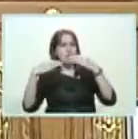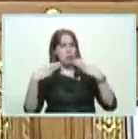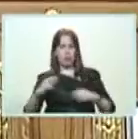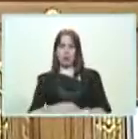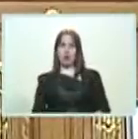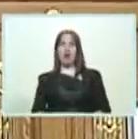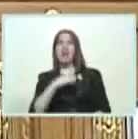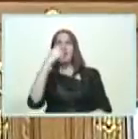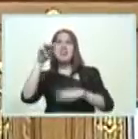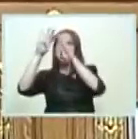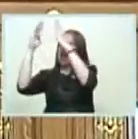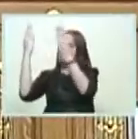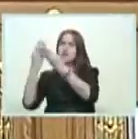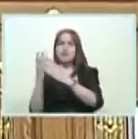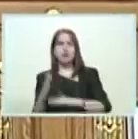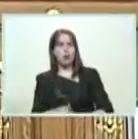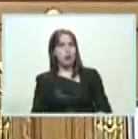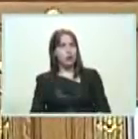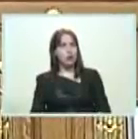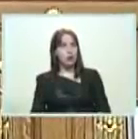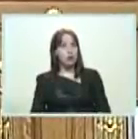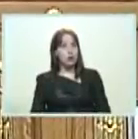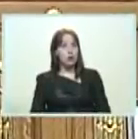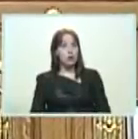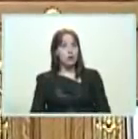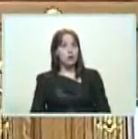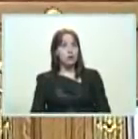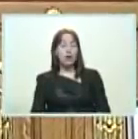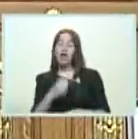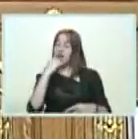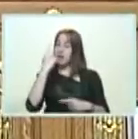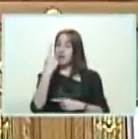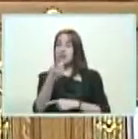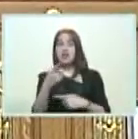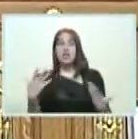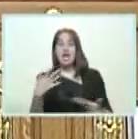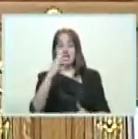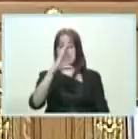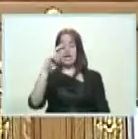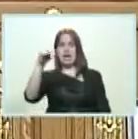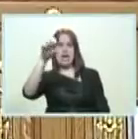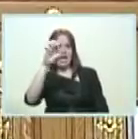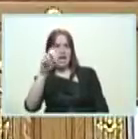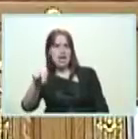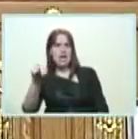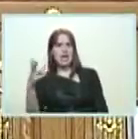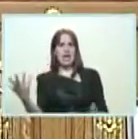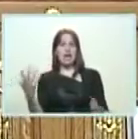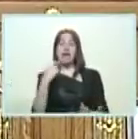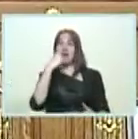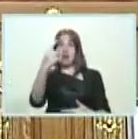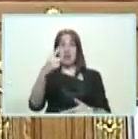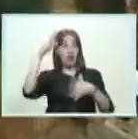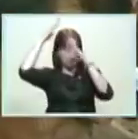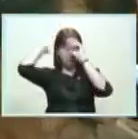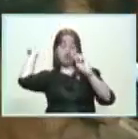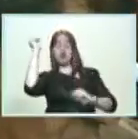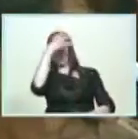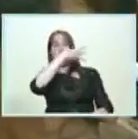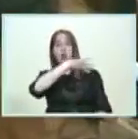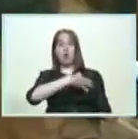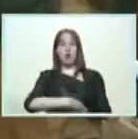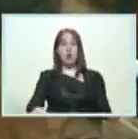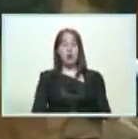estaría diciendo la BBC de Londres, Ernesto Villegas? ¿Qué estaría diciendo CNN? ¿Qué diría el emperador Donald Trump?